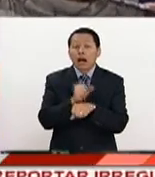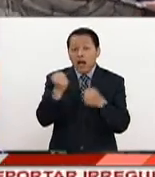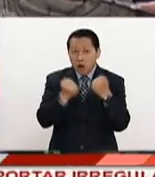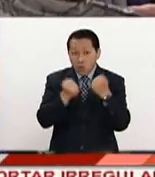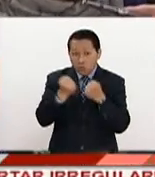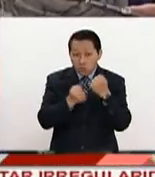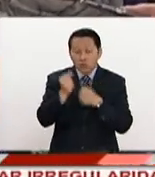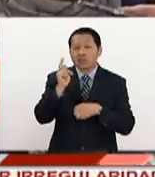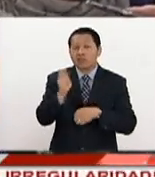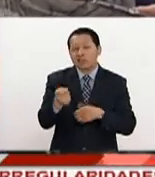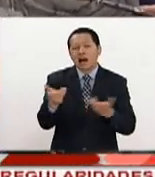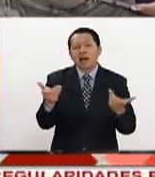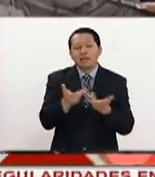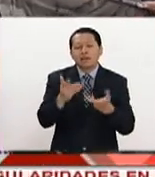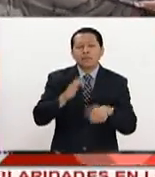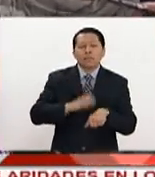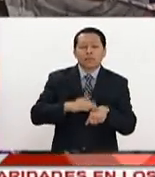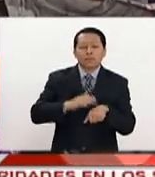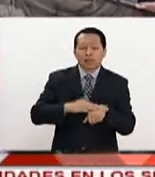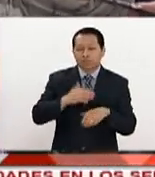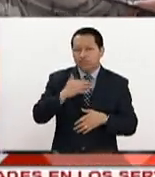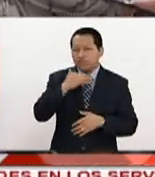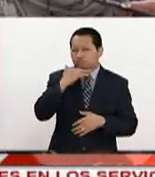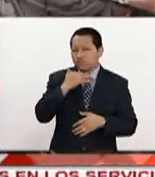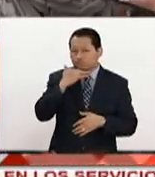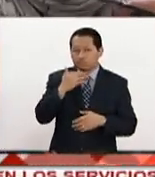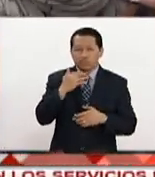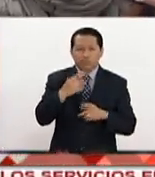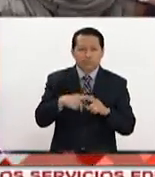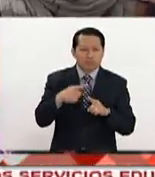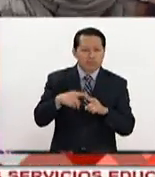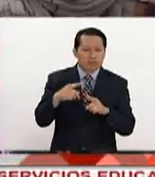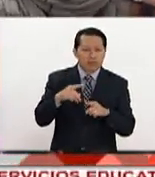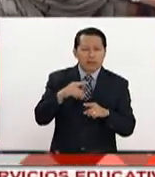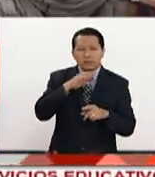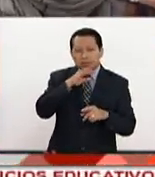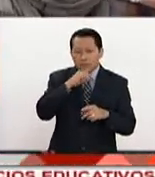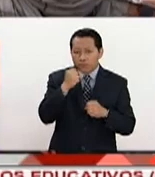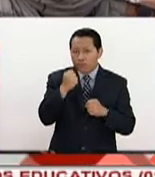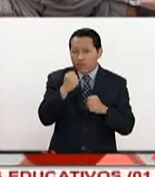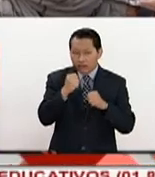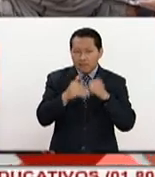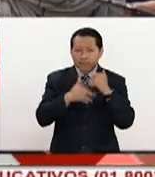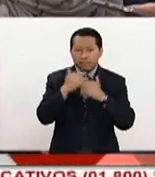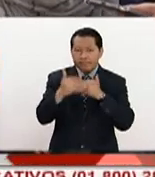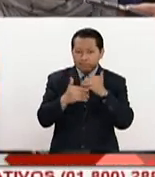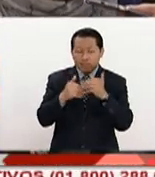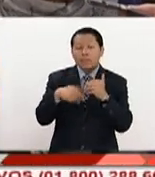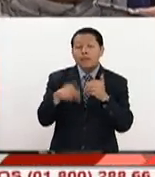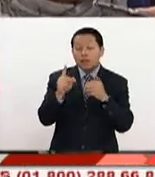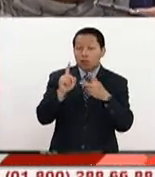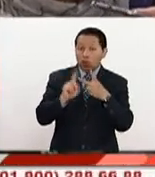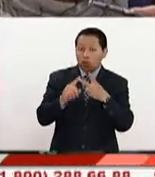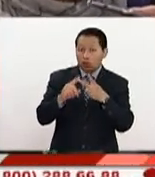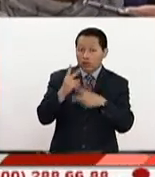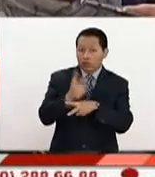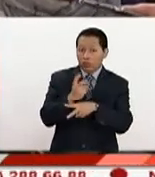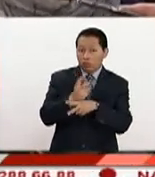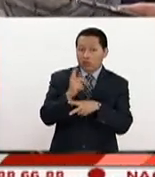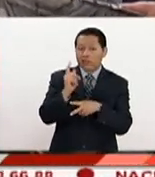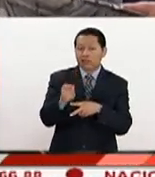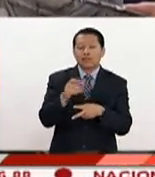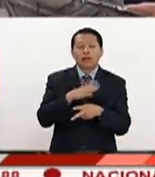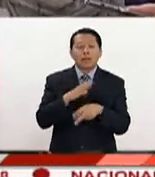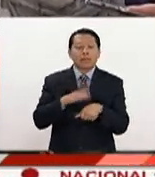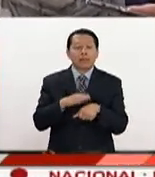los generadores de la contaminación primaria, de los efectos contaminantes primarios, pero en lo secundario esto se